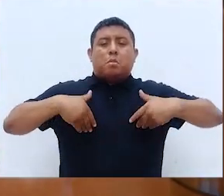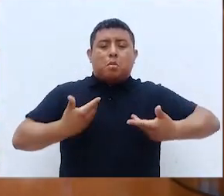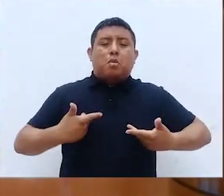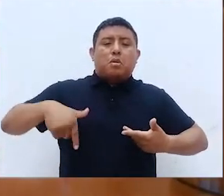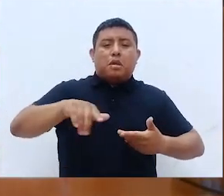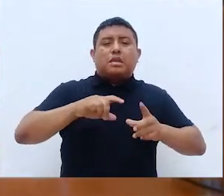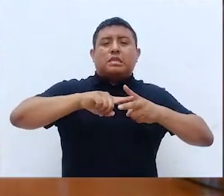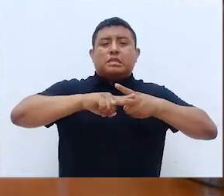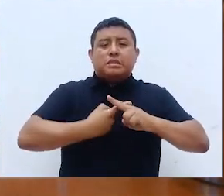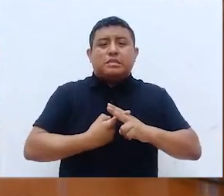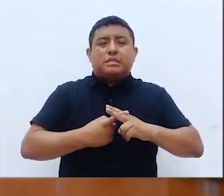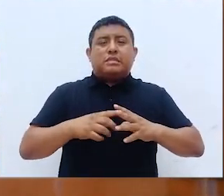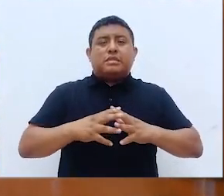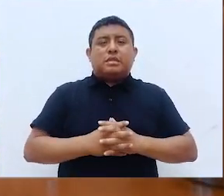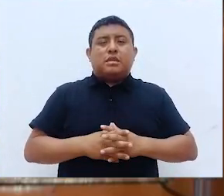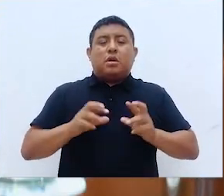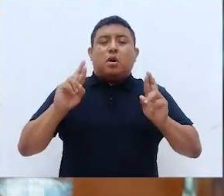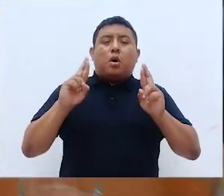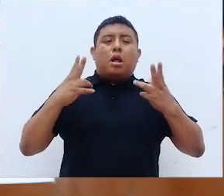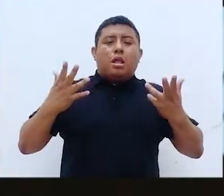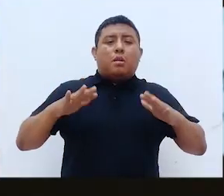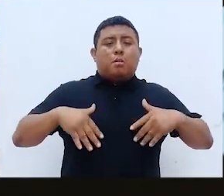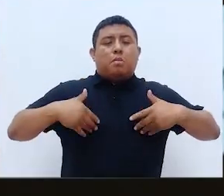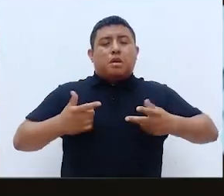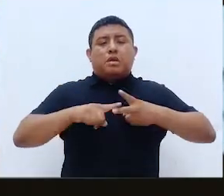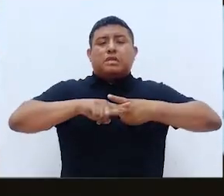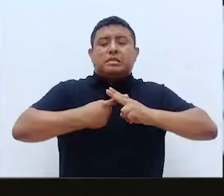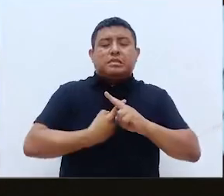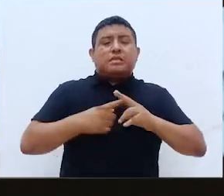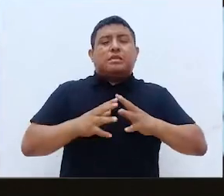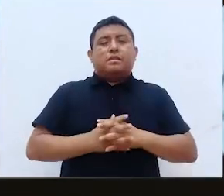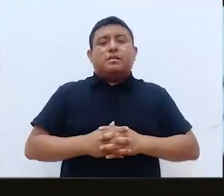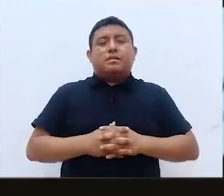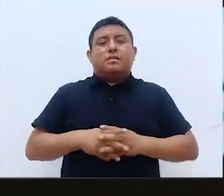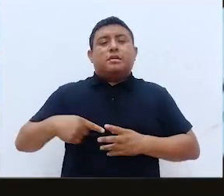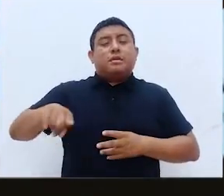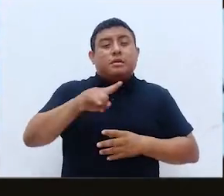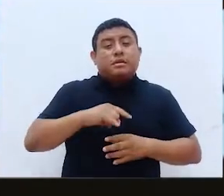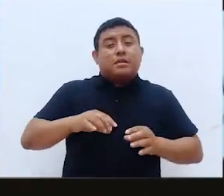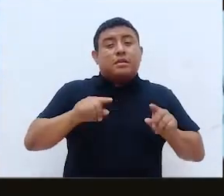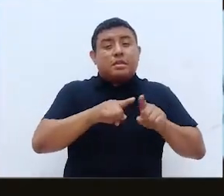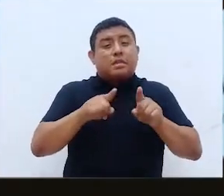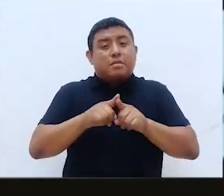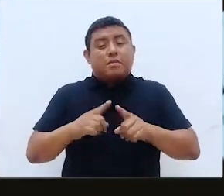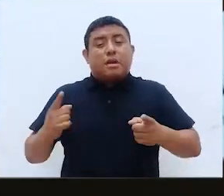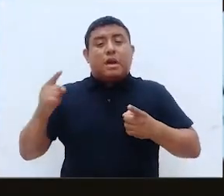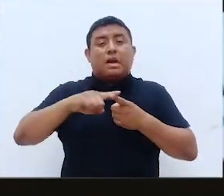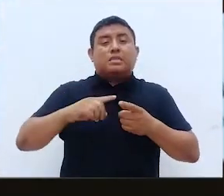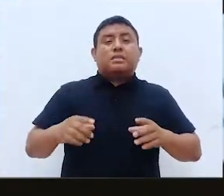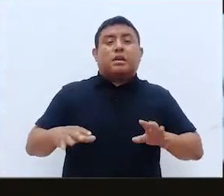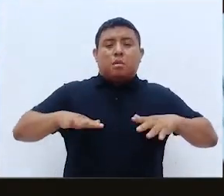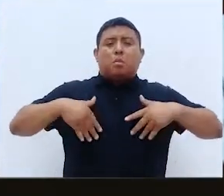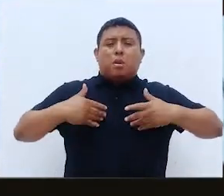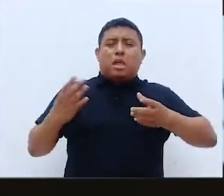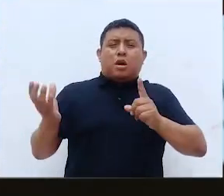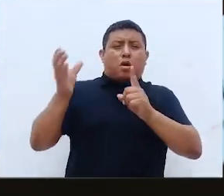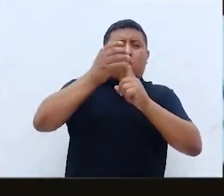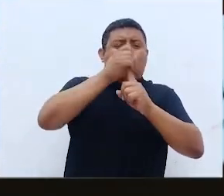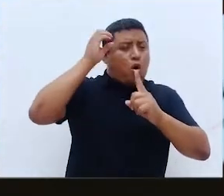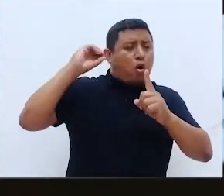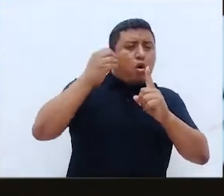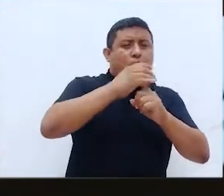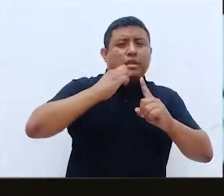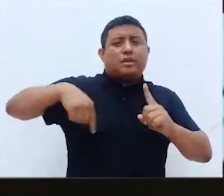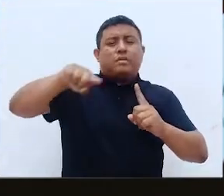para poder empezar, y ojalá sea de empezar y nunca un terminar, hasta que hayamos logrado el